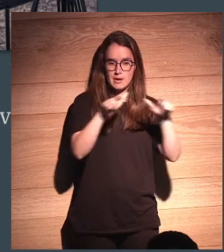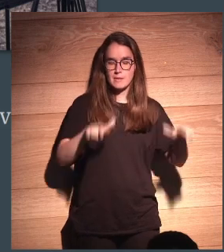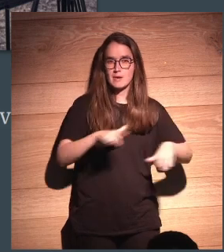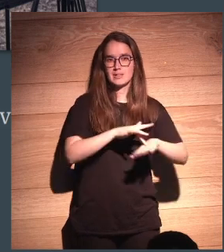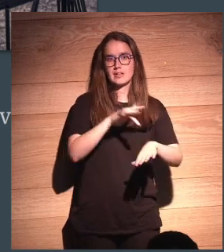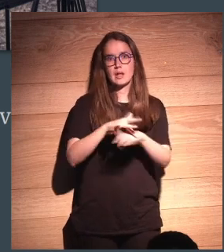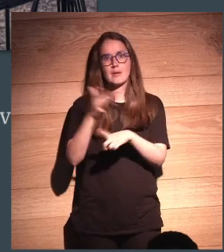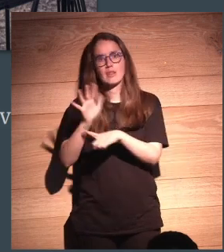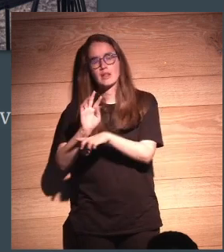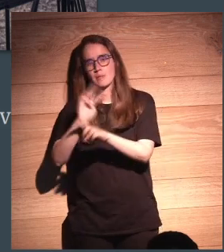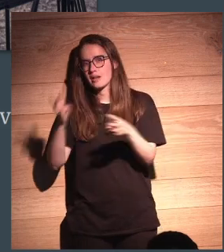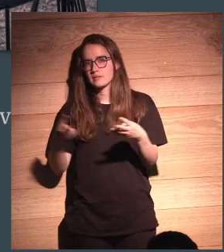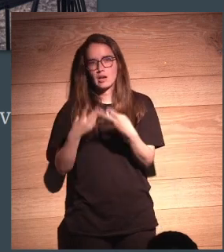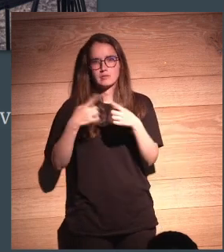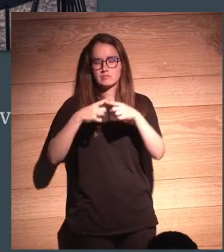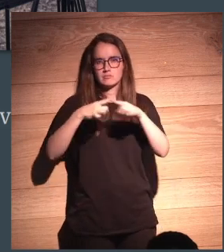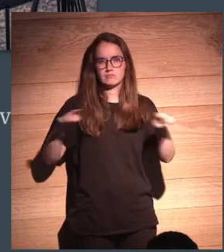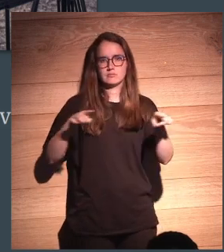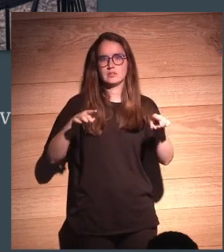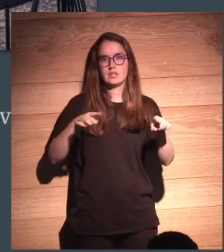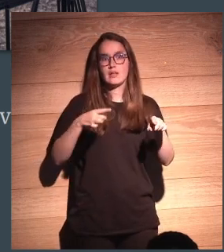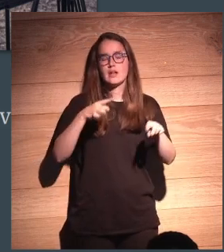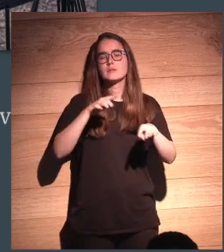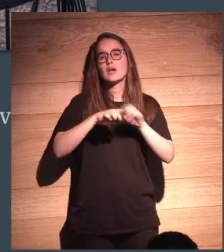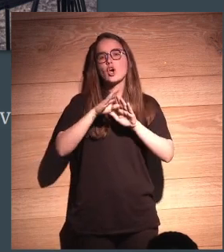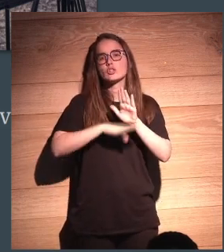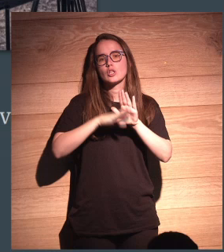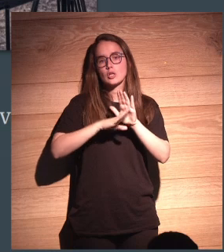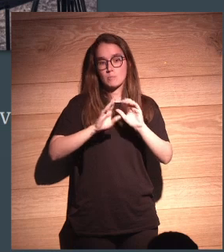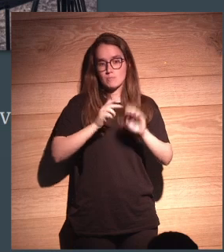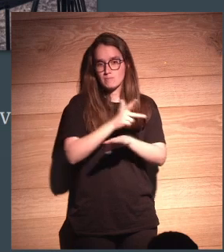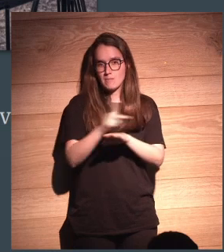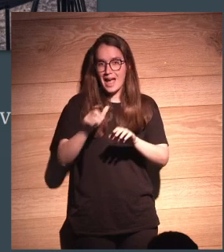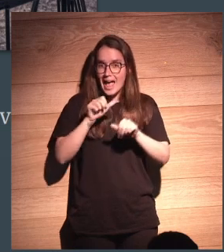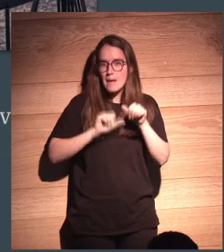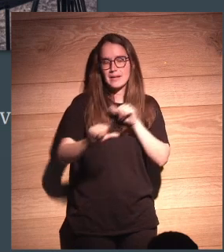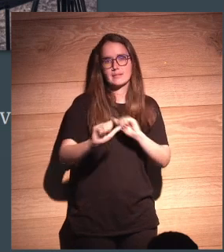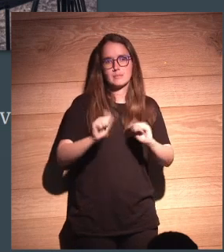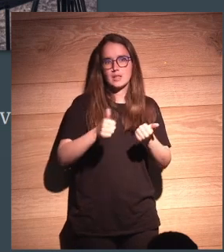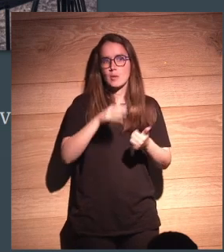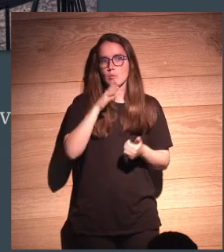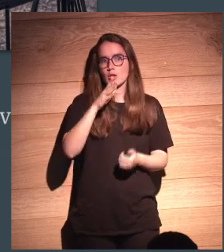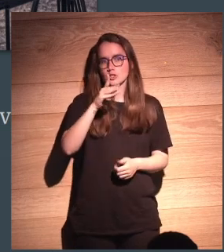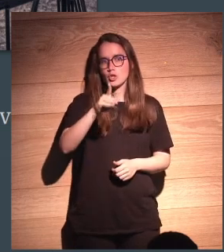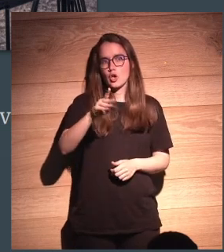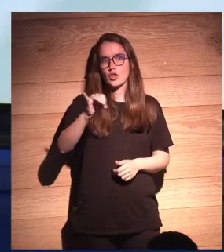que para cine, que para internet. Todas las condiciones van desde el momento de rodaje. Por eso el DIT es importante en el rodaje, va a